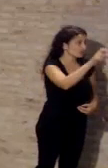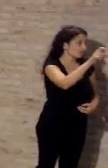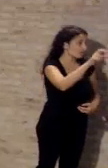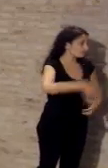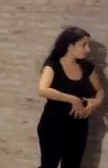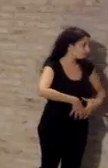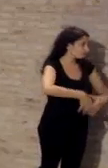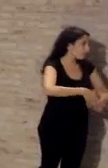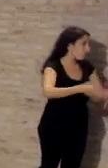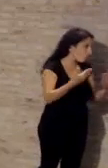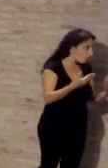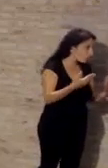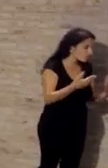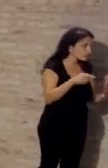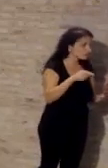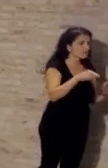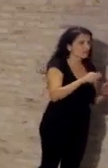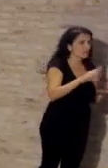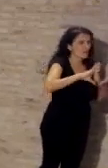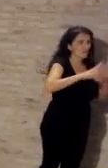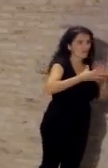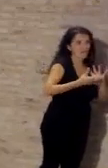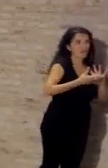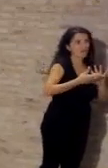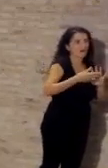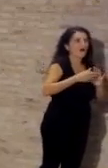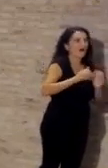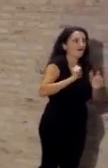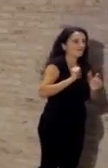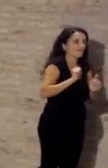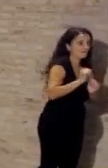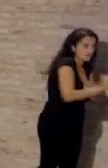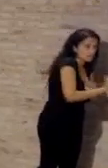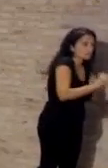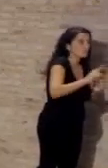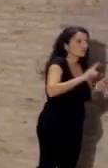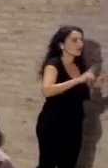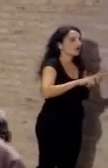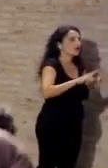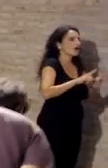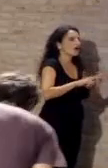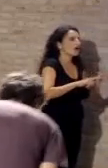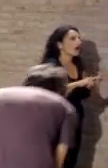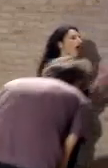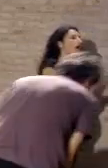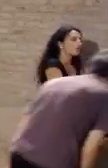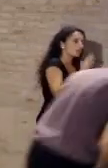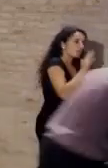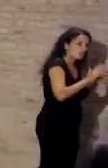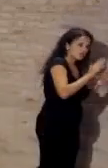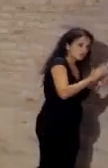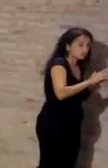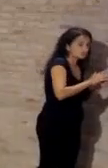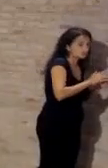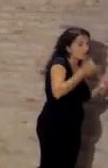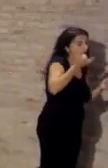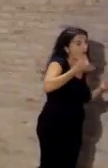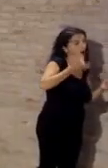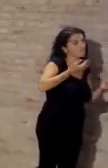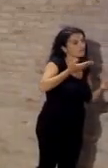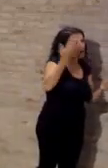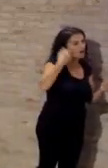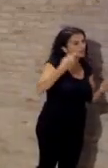capacidad de gestar permitía el encubrimiento de violaciones de abusos sexuales dentro de las instituciones como